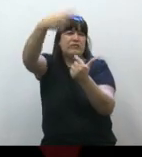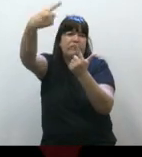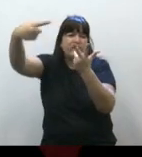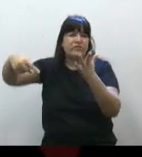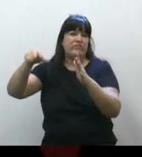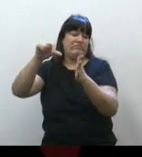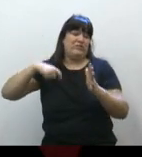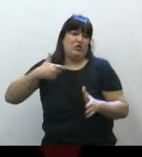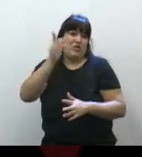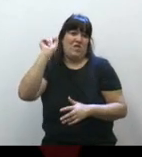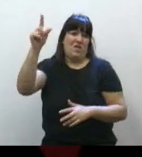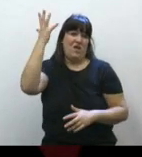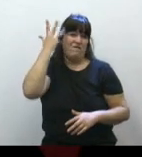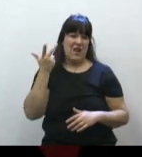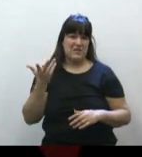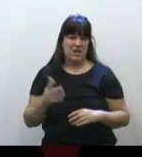francesa